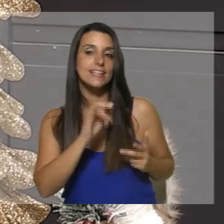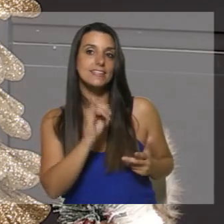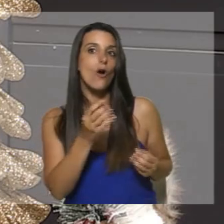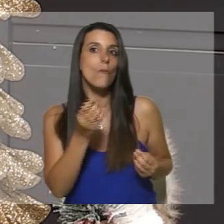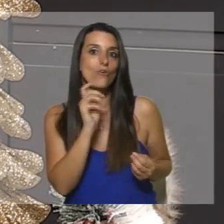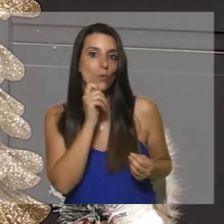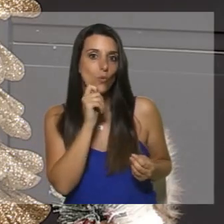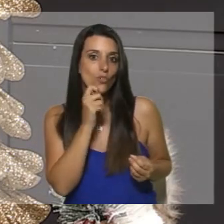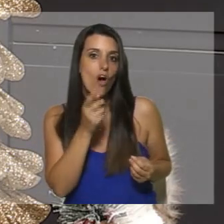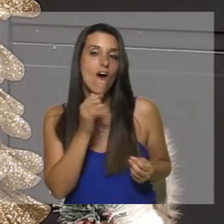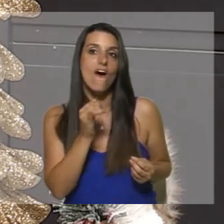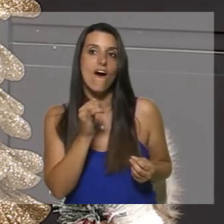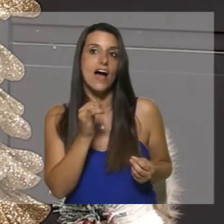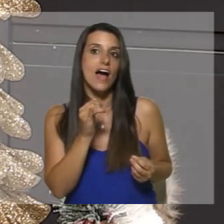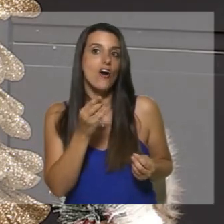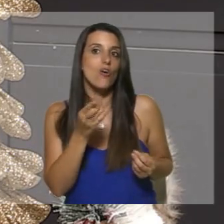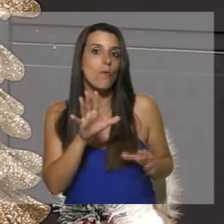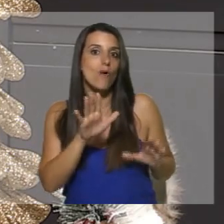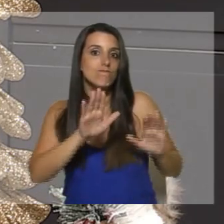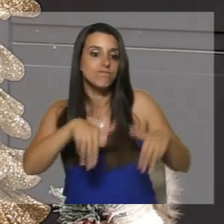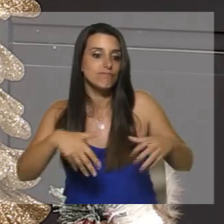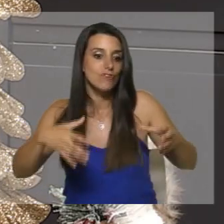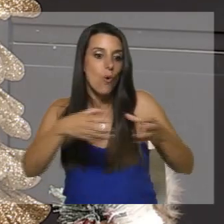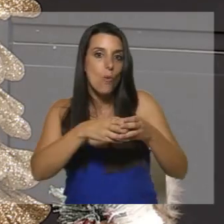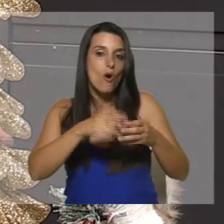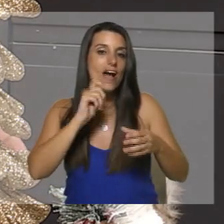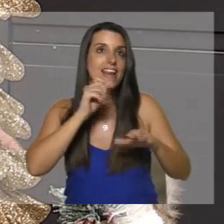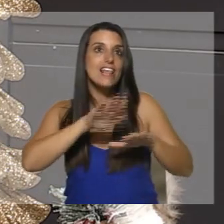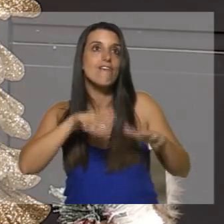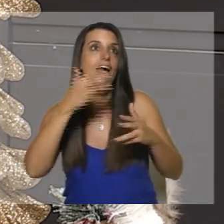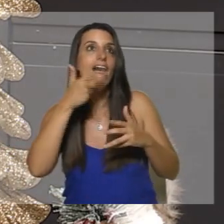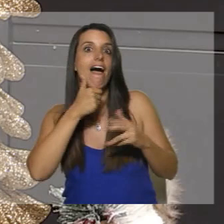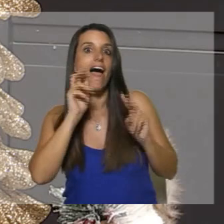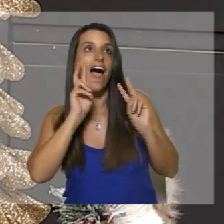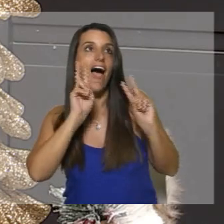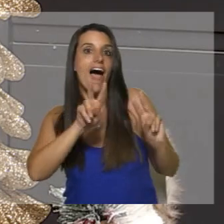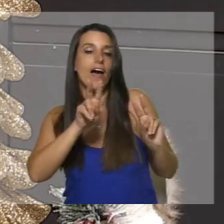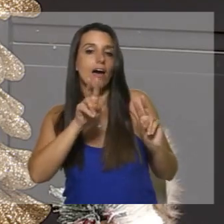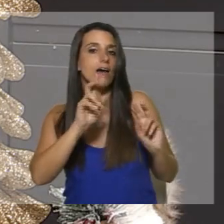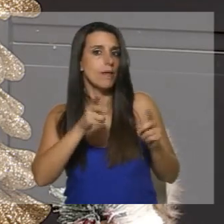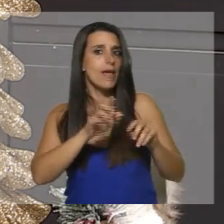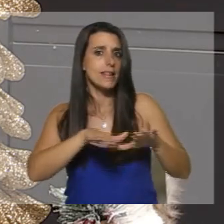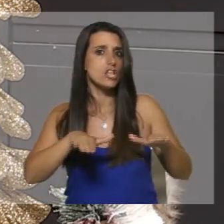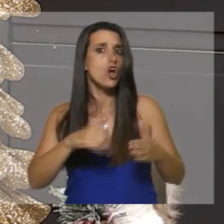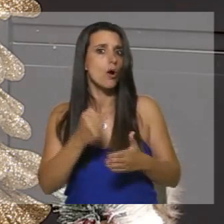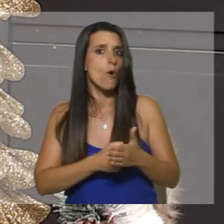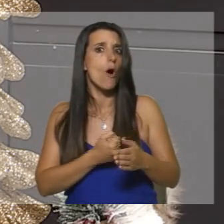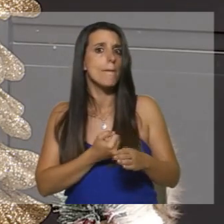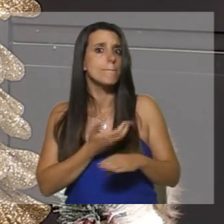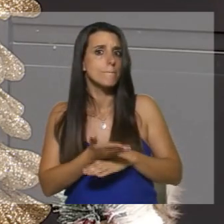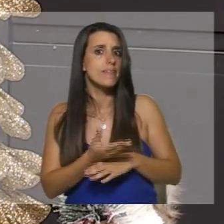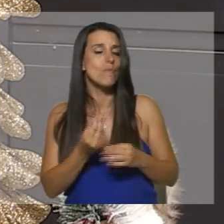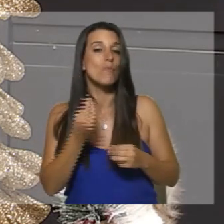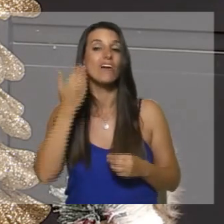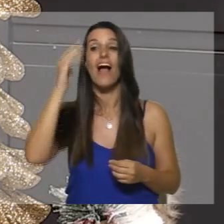llevado totalmente a ser parte de ese público también. Que siempre hablamos que es muy exigente también, porque quizás el adulto